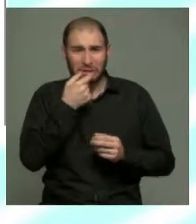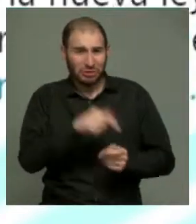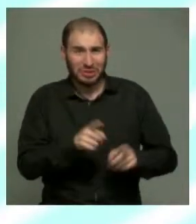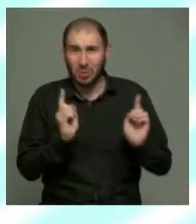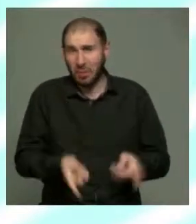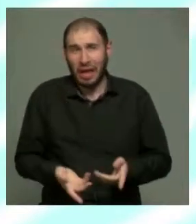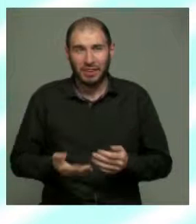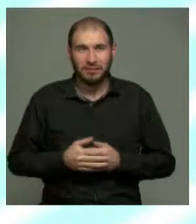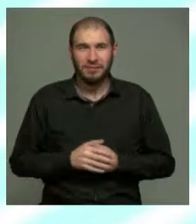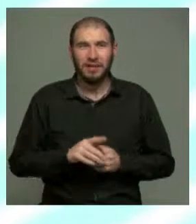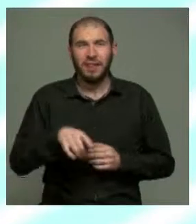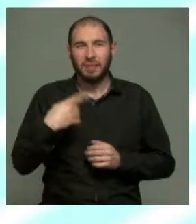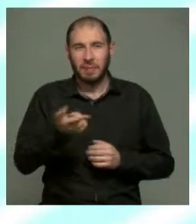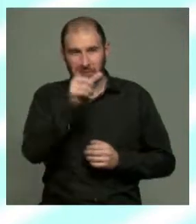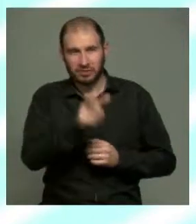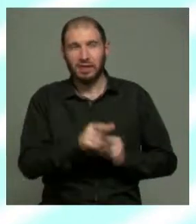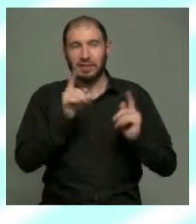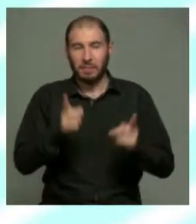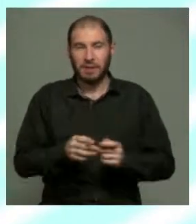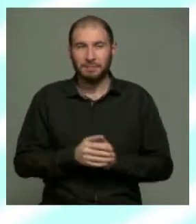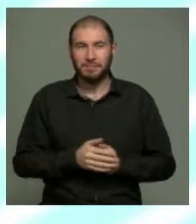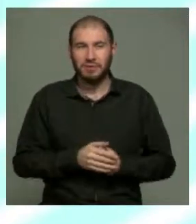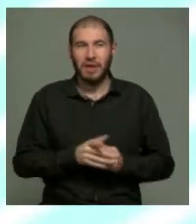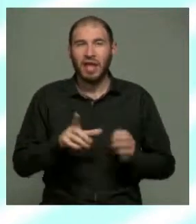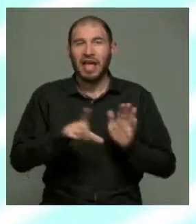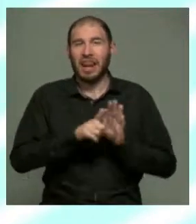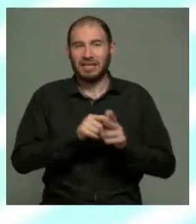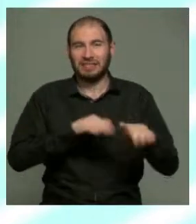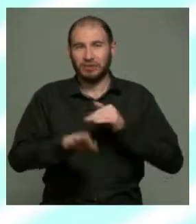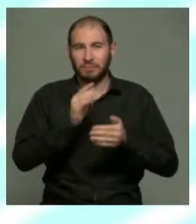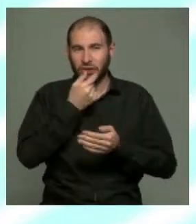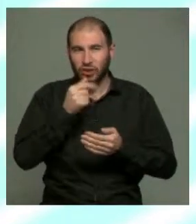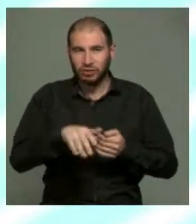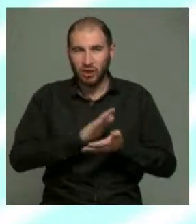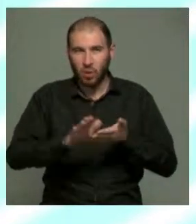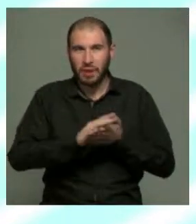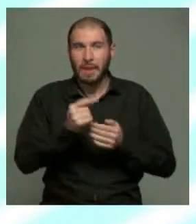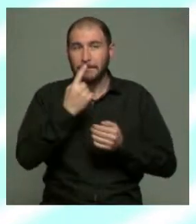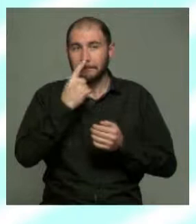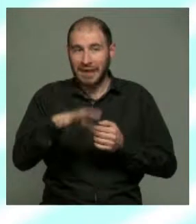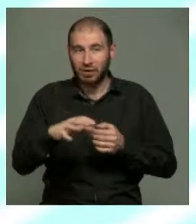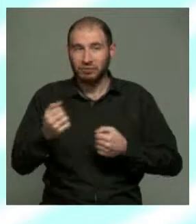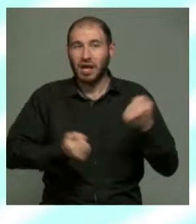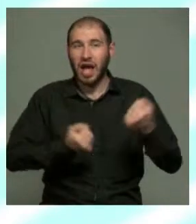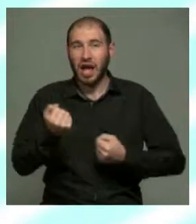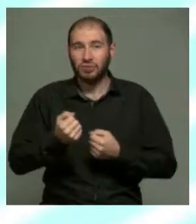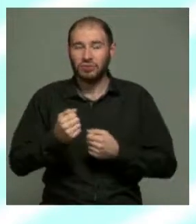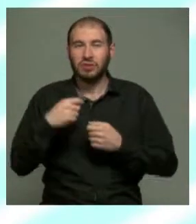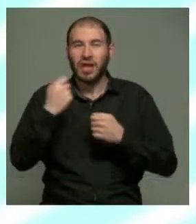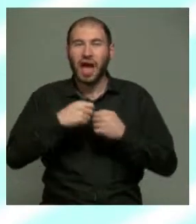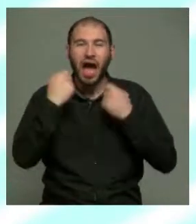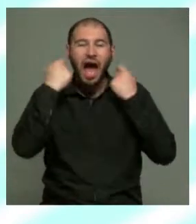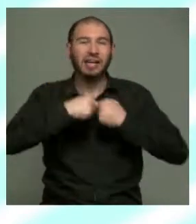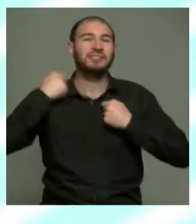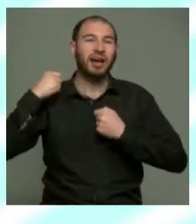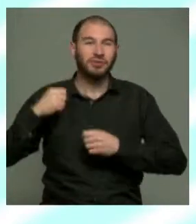Mendoza? Después, esta persona que también dice: por la nueva ley de tránsito de Mendoza, los perros que viajan en auto deberían